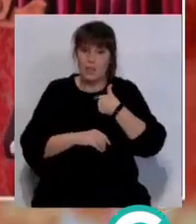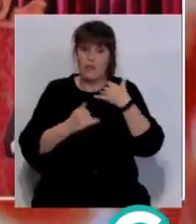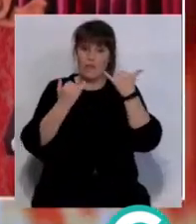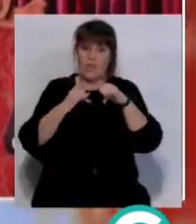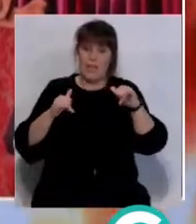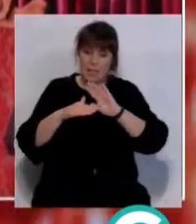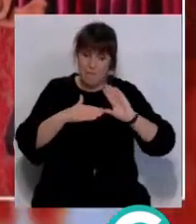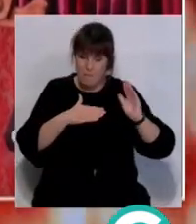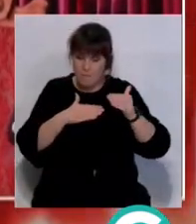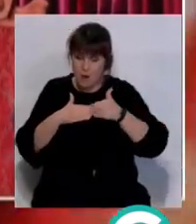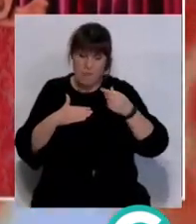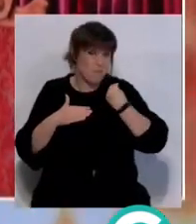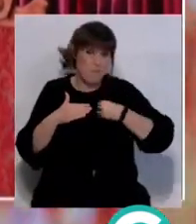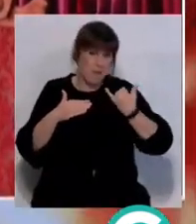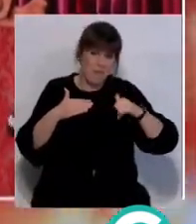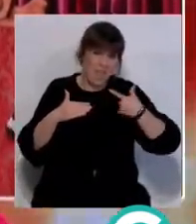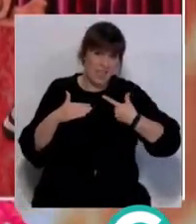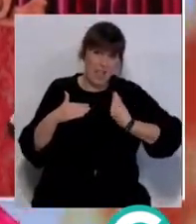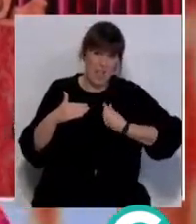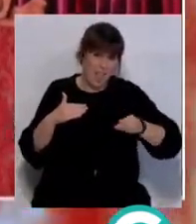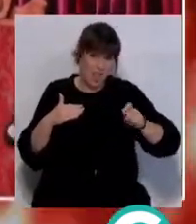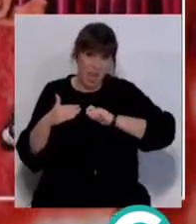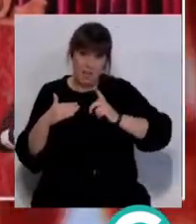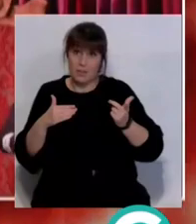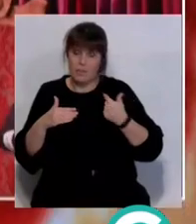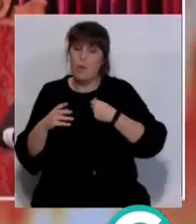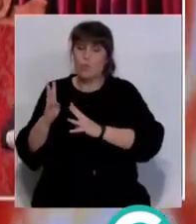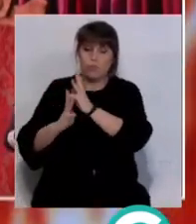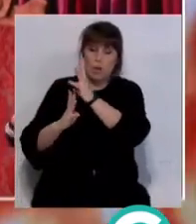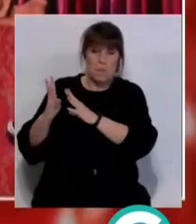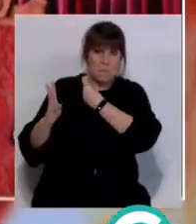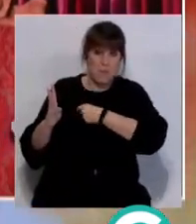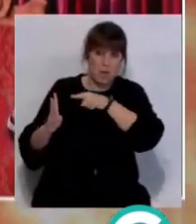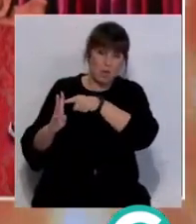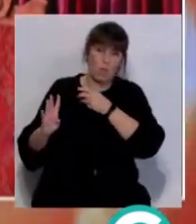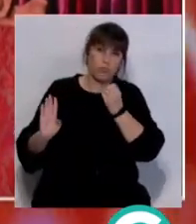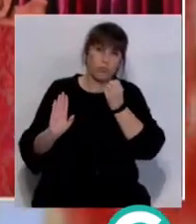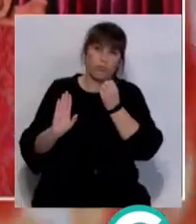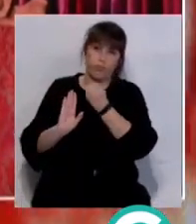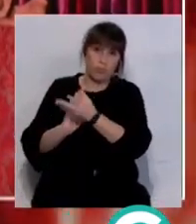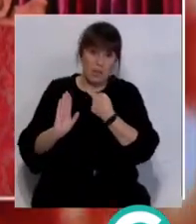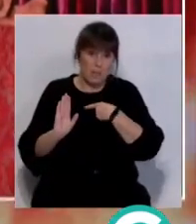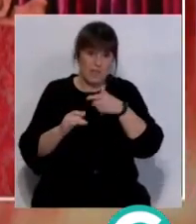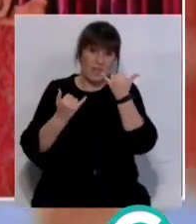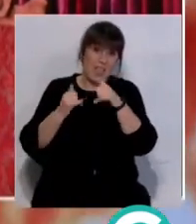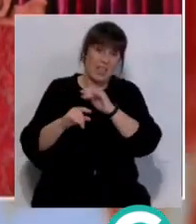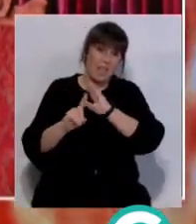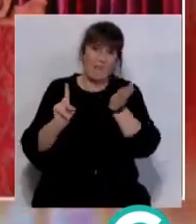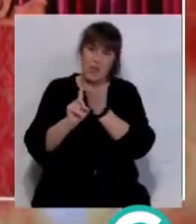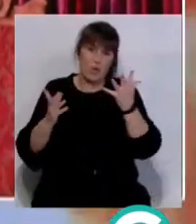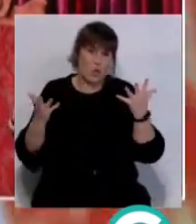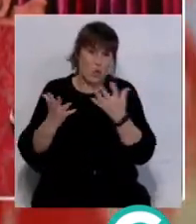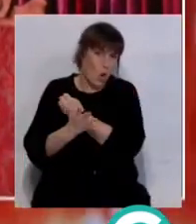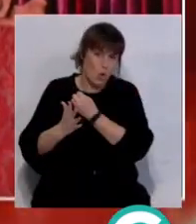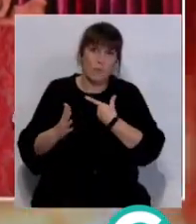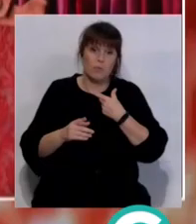fiesta, esa que me da la vida. Y en esa hoguera quemaría todo lo que le hace daño a mi fiesta. Los